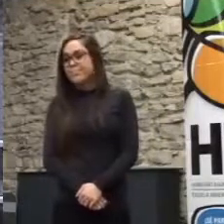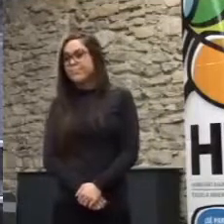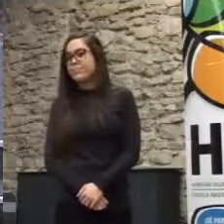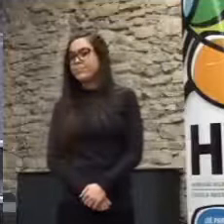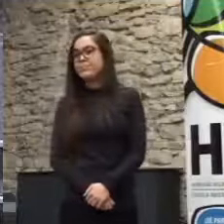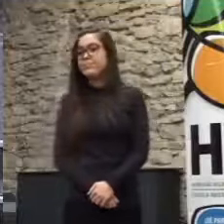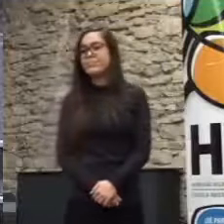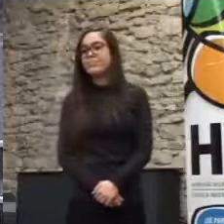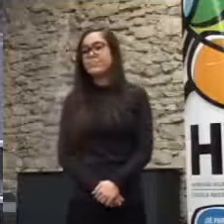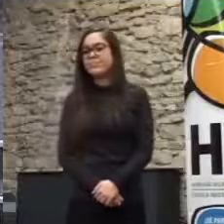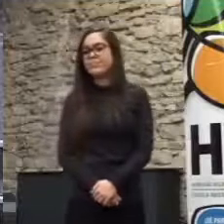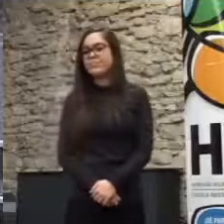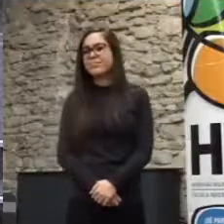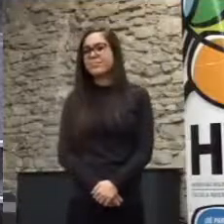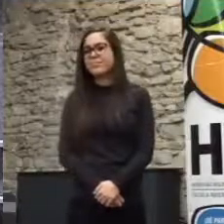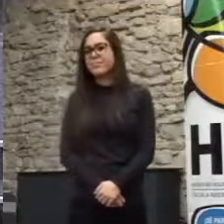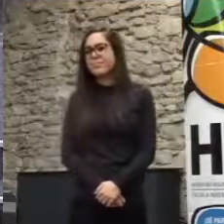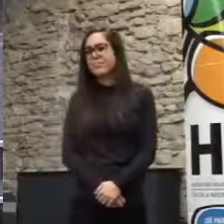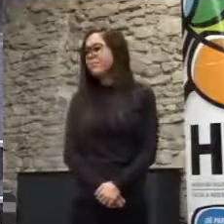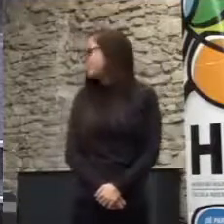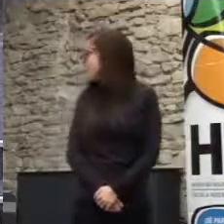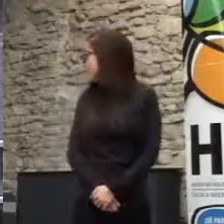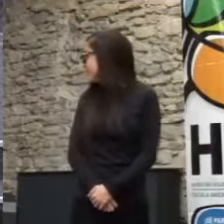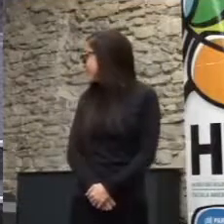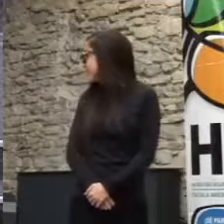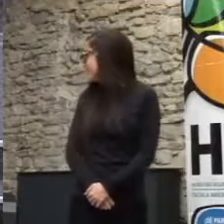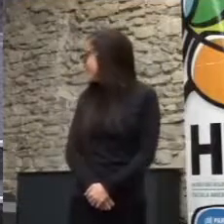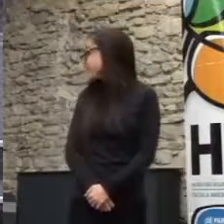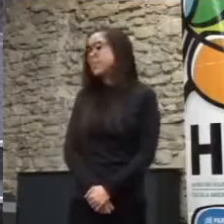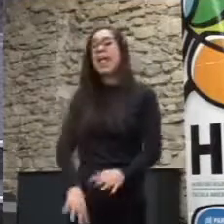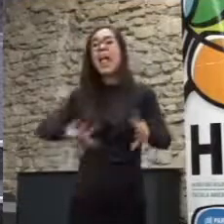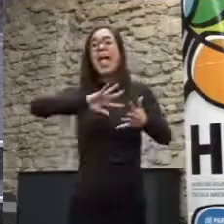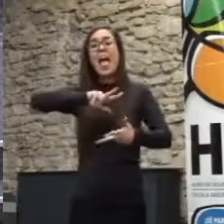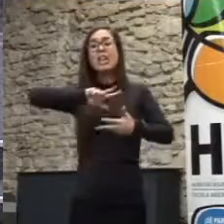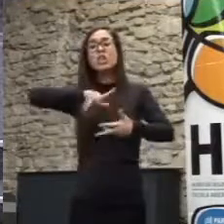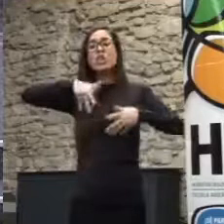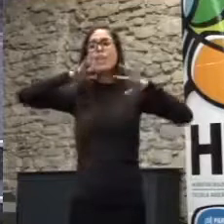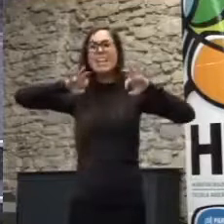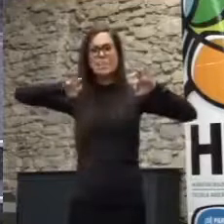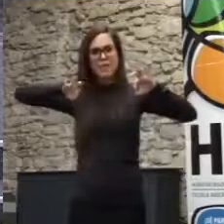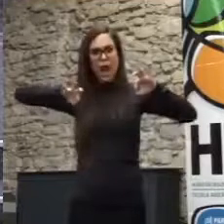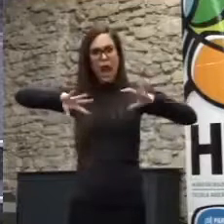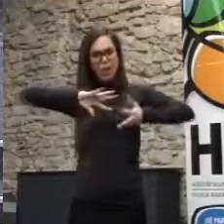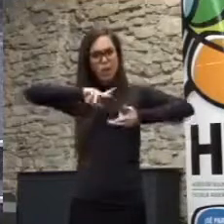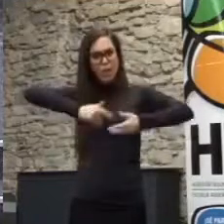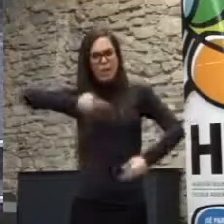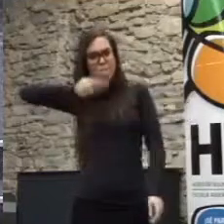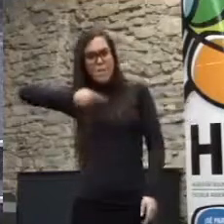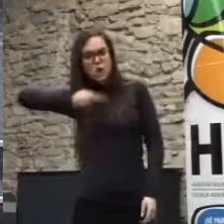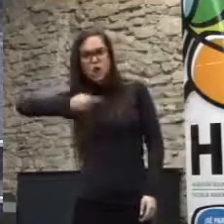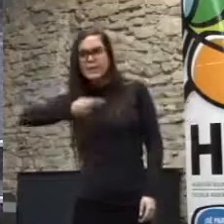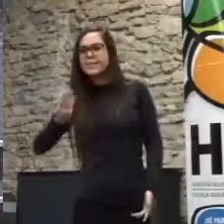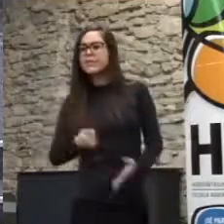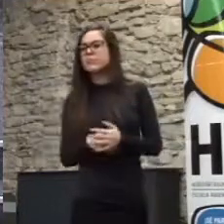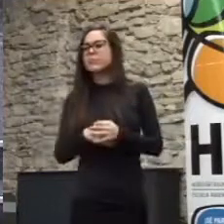Sí, ahora sí, correcto. Lo decía que, no que efectivamente las noticias de verdad, es decir, las grandes noticias que un medio, cualquiera de